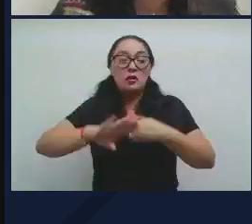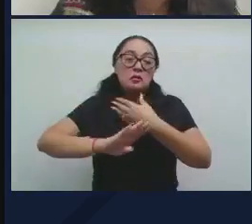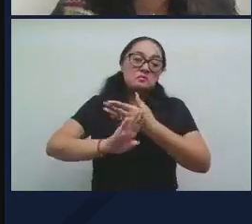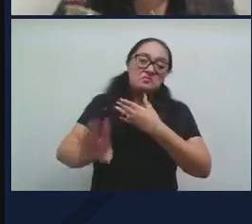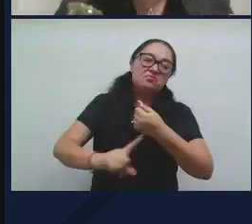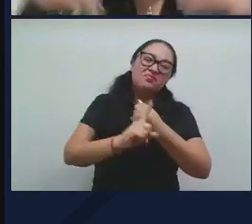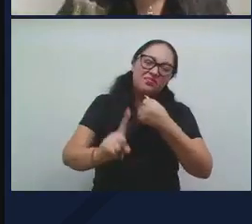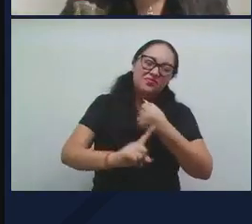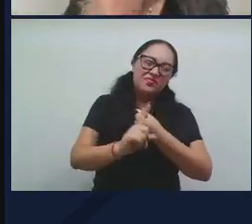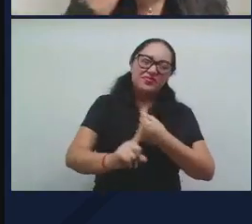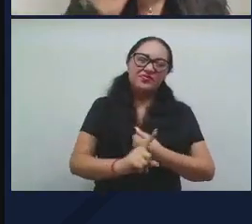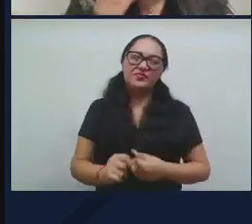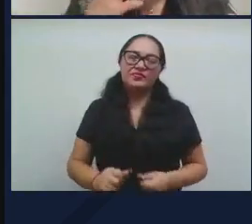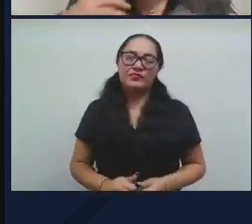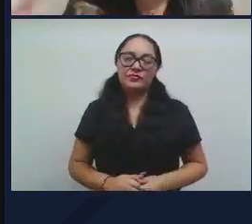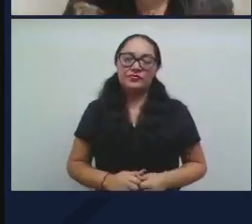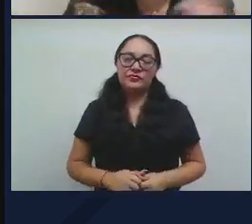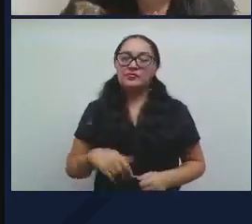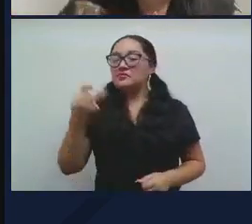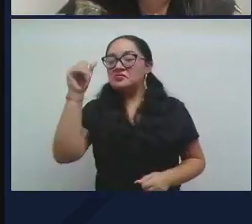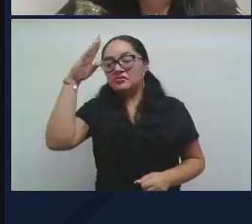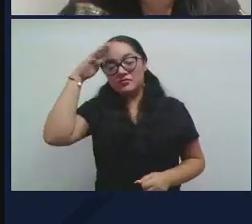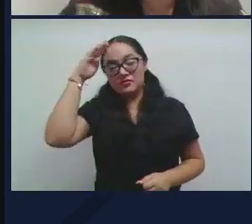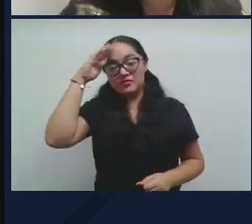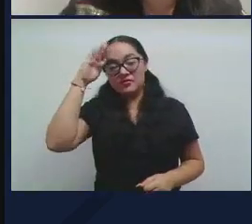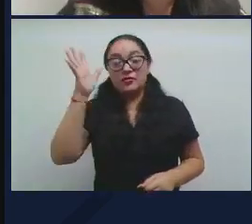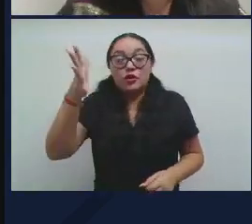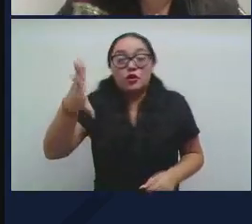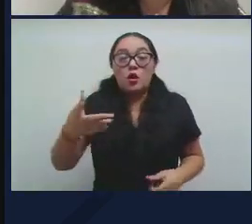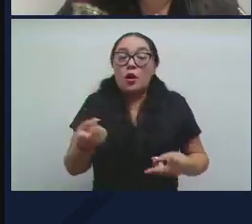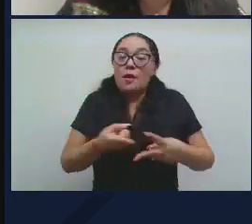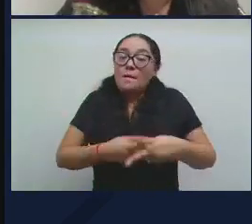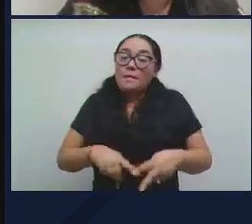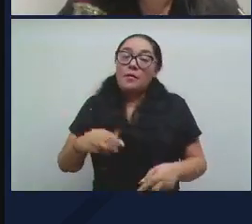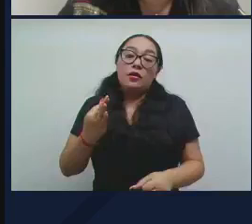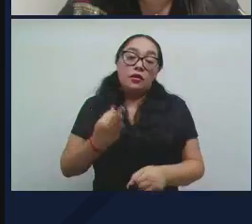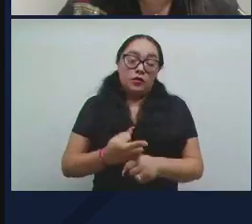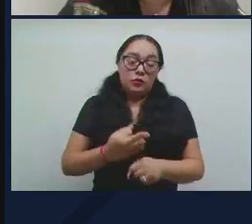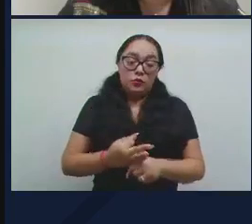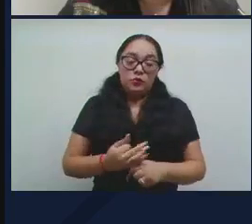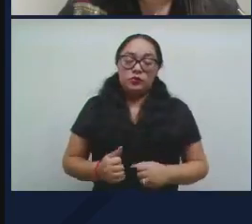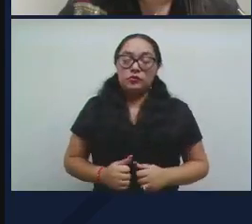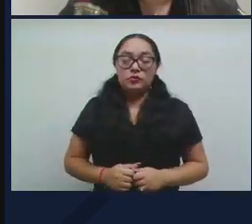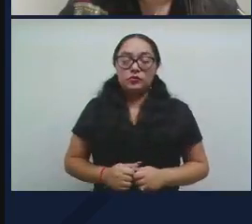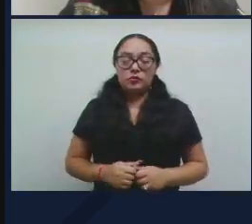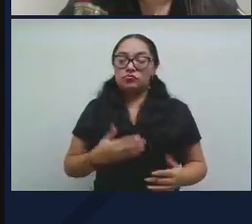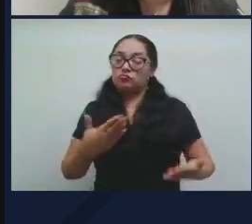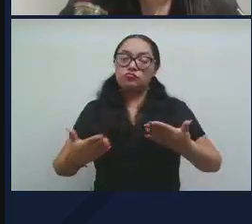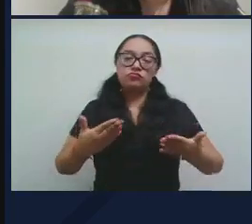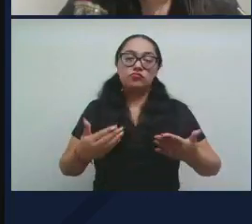¿no? El pensar en el mañana es iniciando como ahorita, entonces pues muchas, muchas gracias